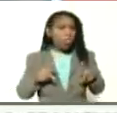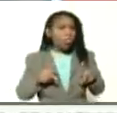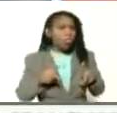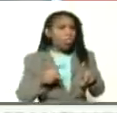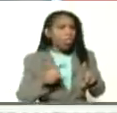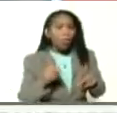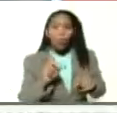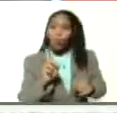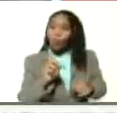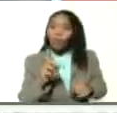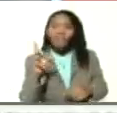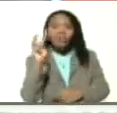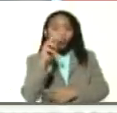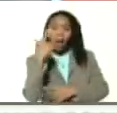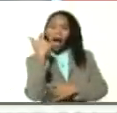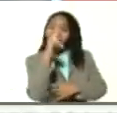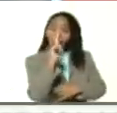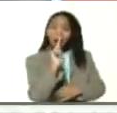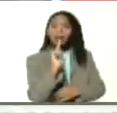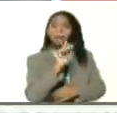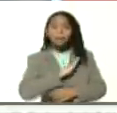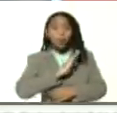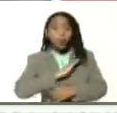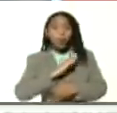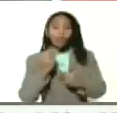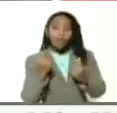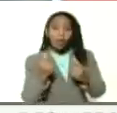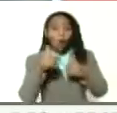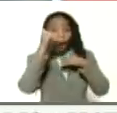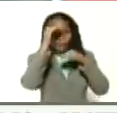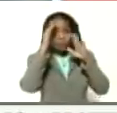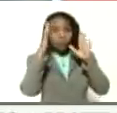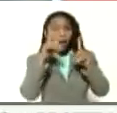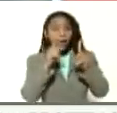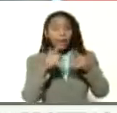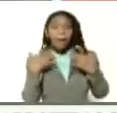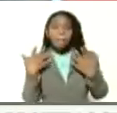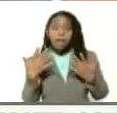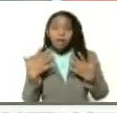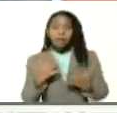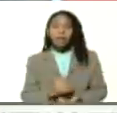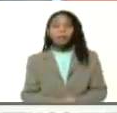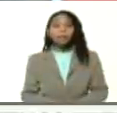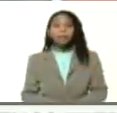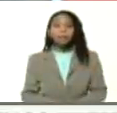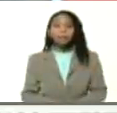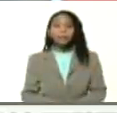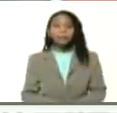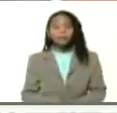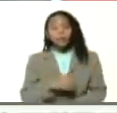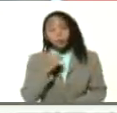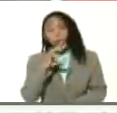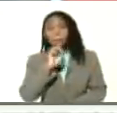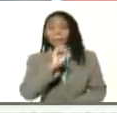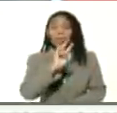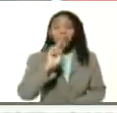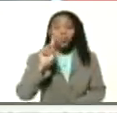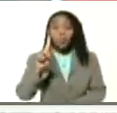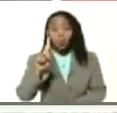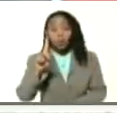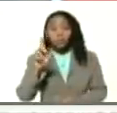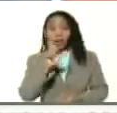tiene su patrimonio, con lo cual atender esta emergencia. Bueno, el 21 de enero